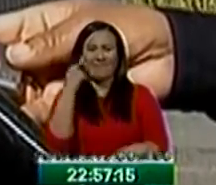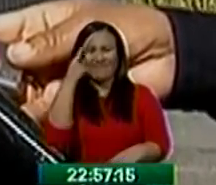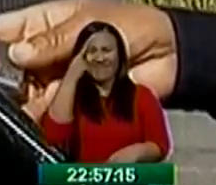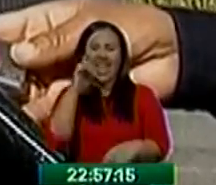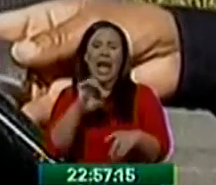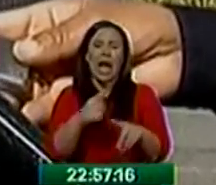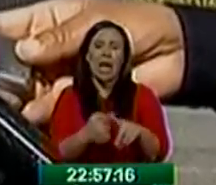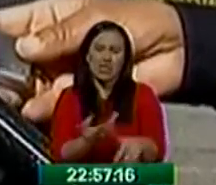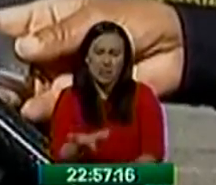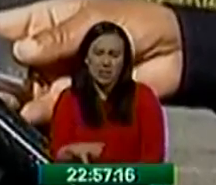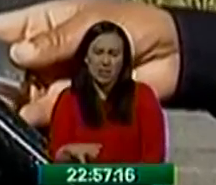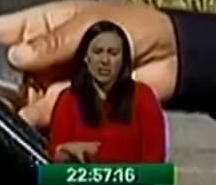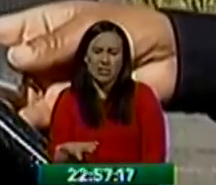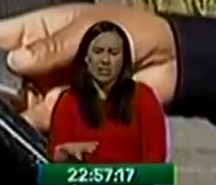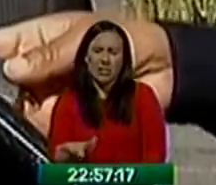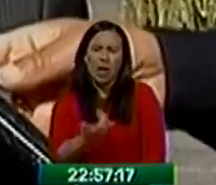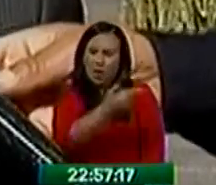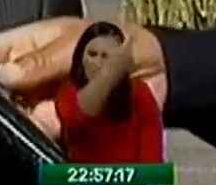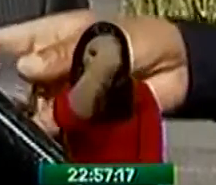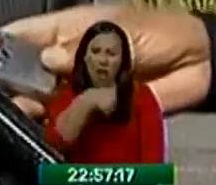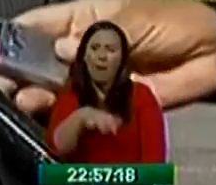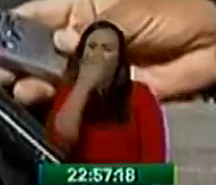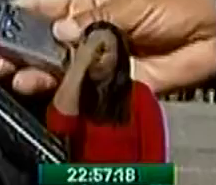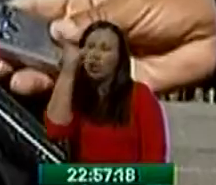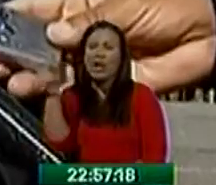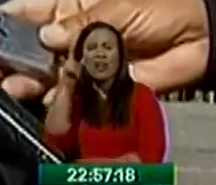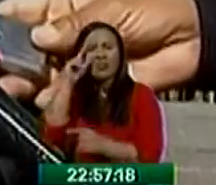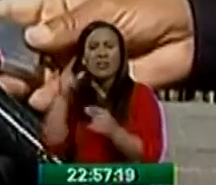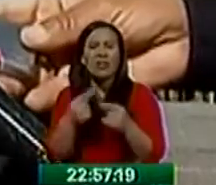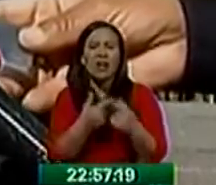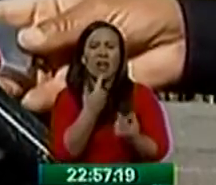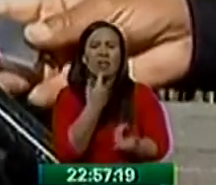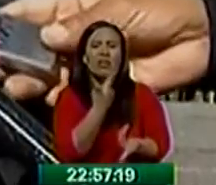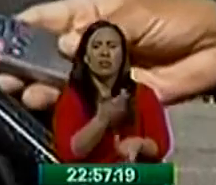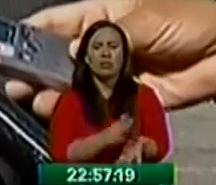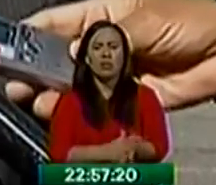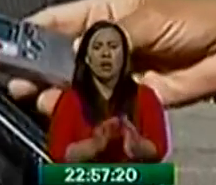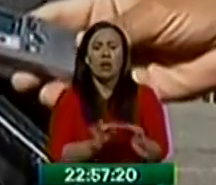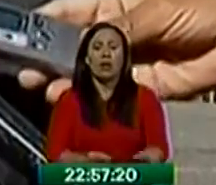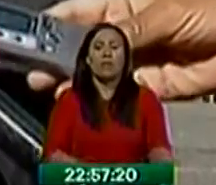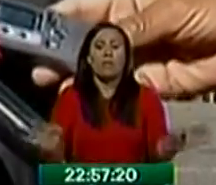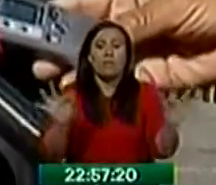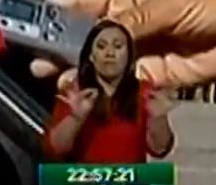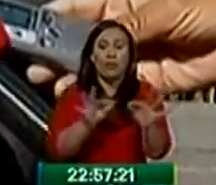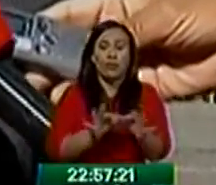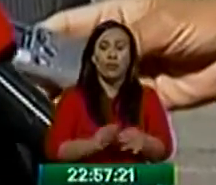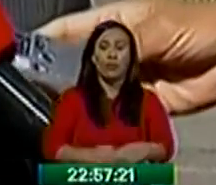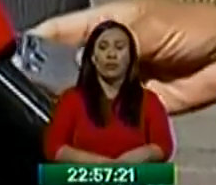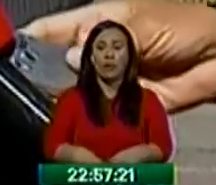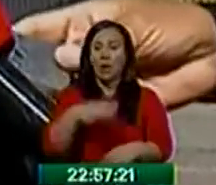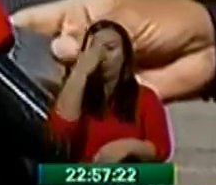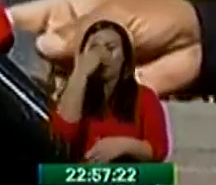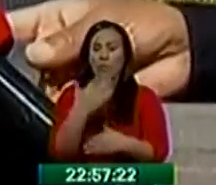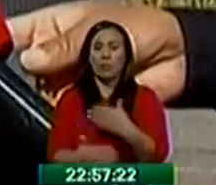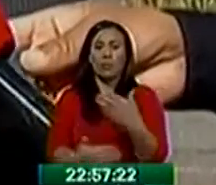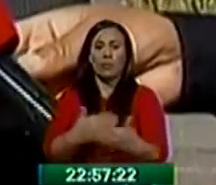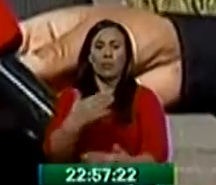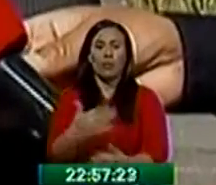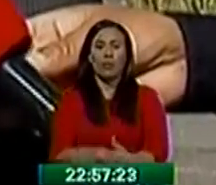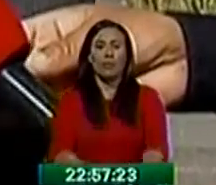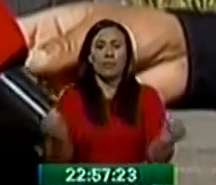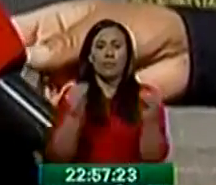Yo no sé cuál sea el planteamiento de la fiscalía, y un punto de vista es importante porque aparecen datos cada vez